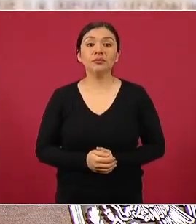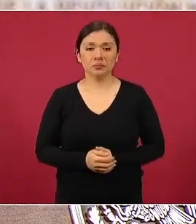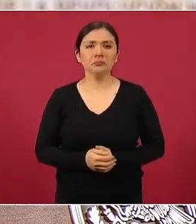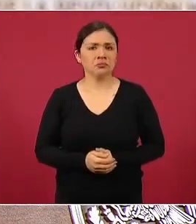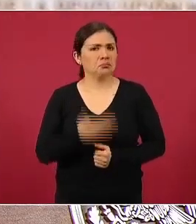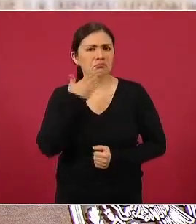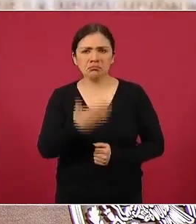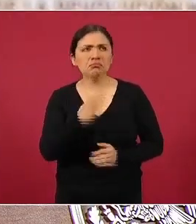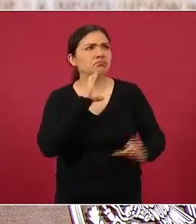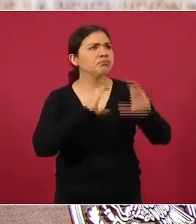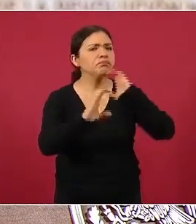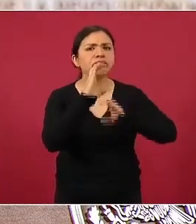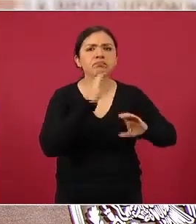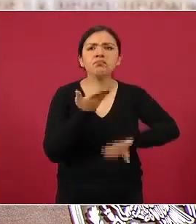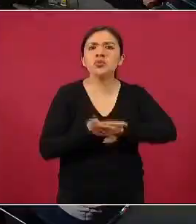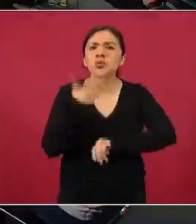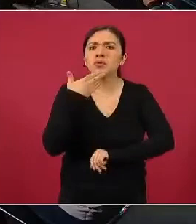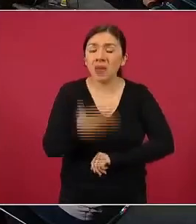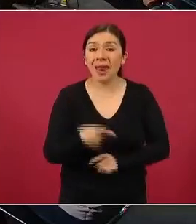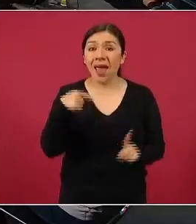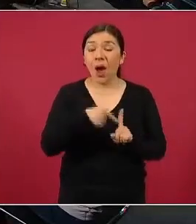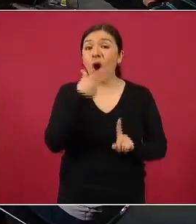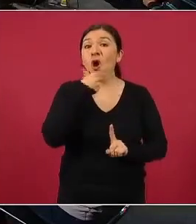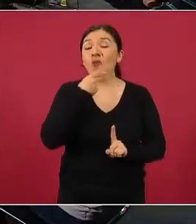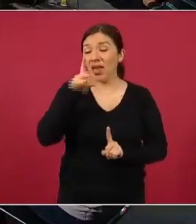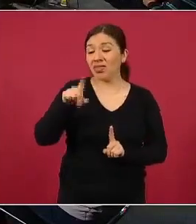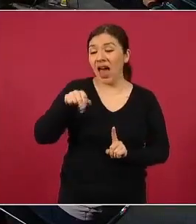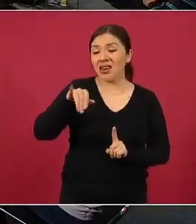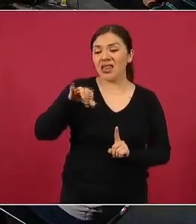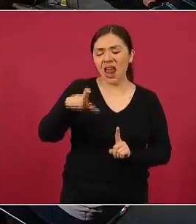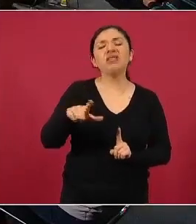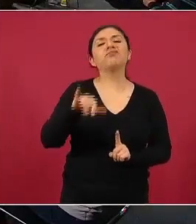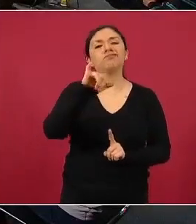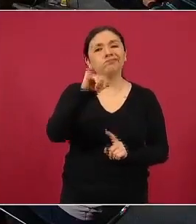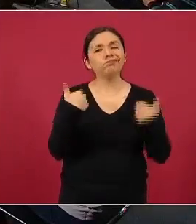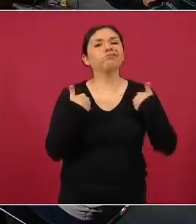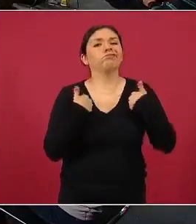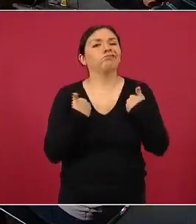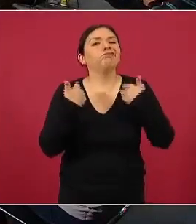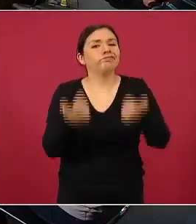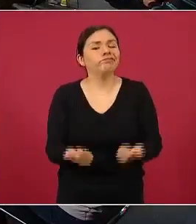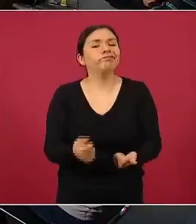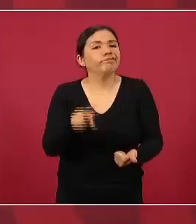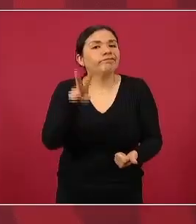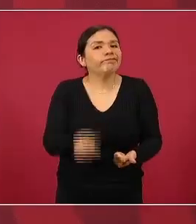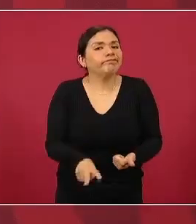hubo entendimiento y Daniel comprendió perfectamente